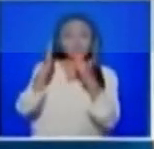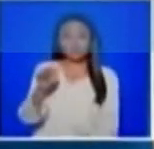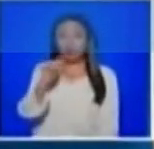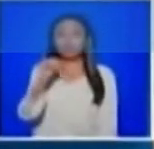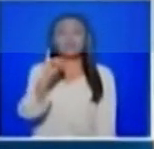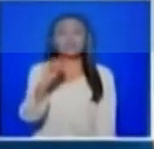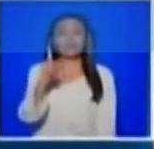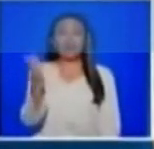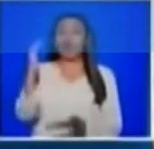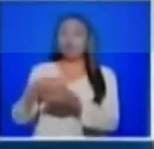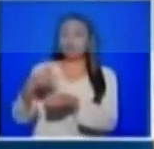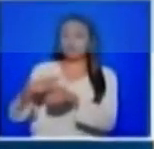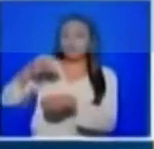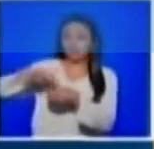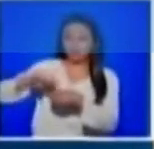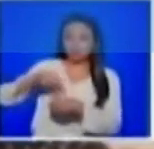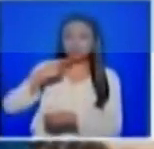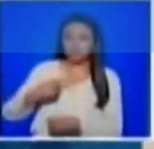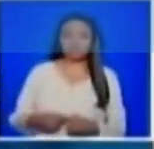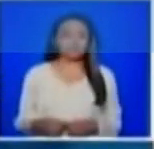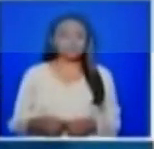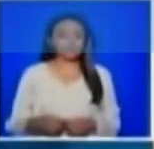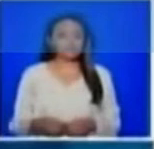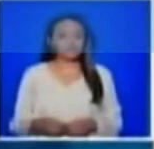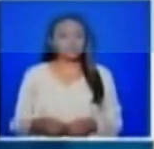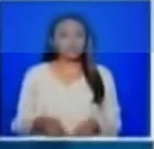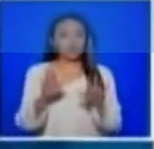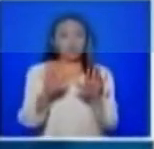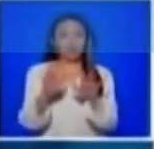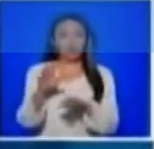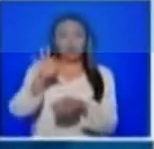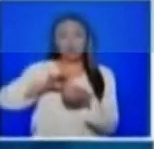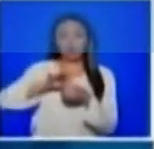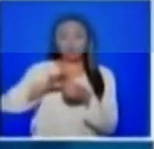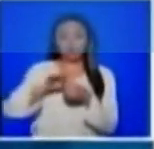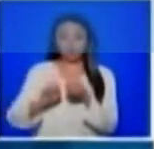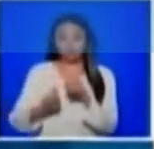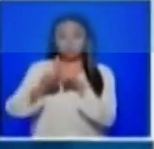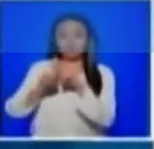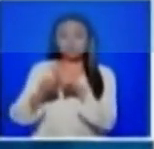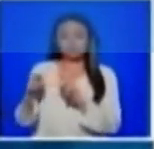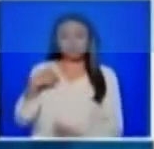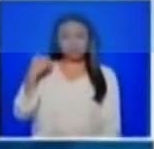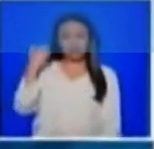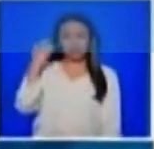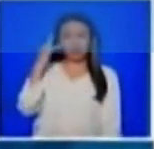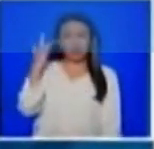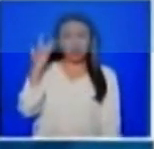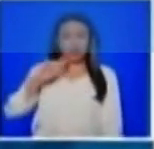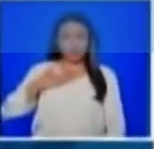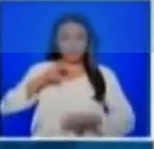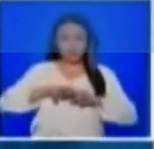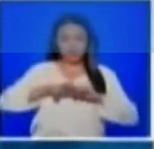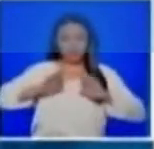Andrade pidió se rectifique la votación. El momento en que se activó la votación, ocurrió algo extraño en mi curul, pero en